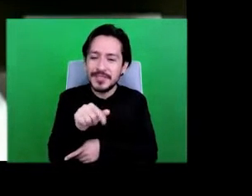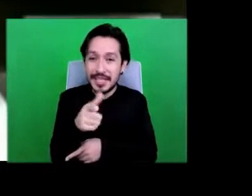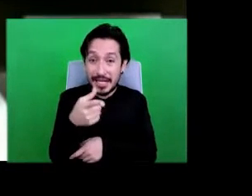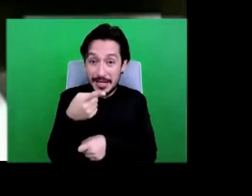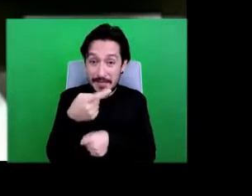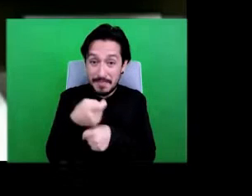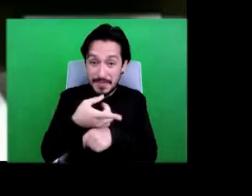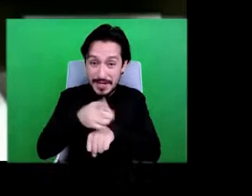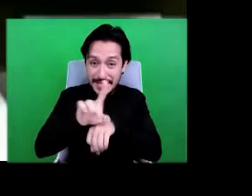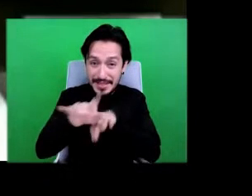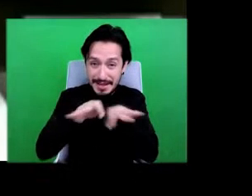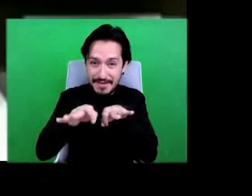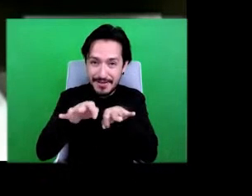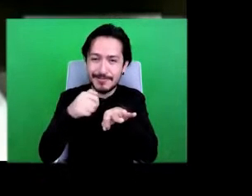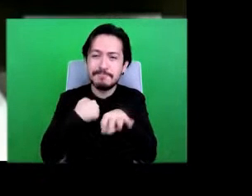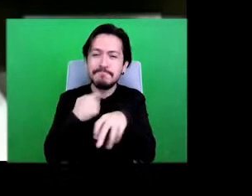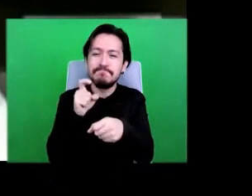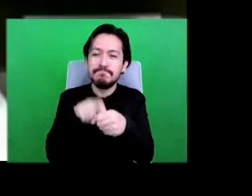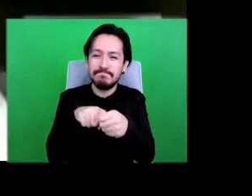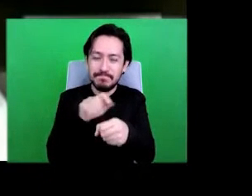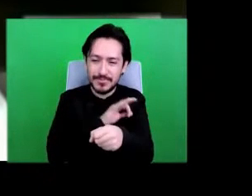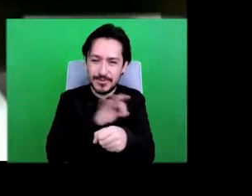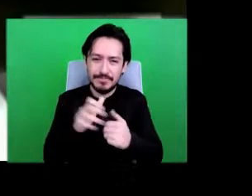de trabajo.